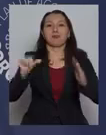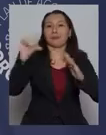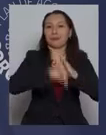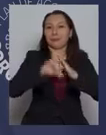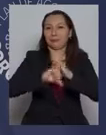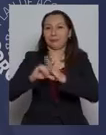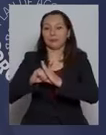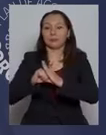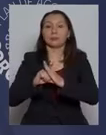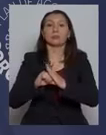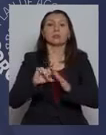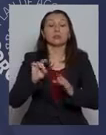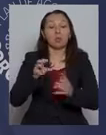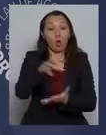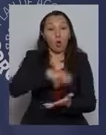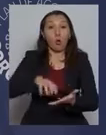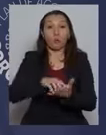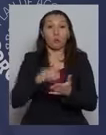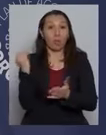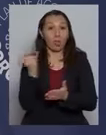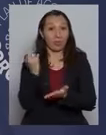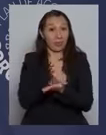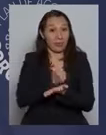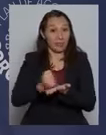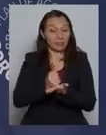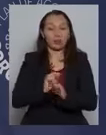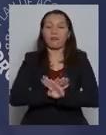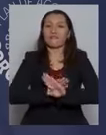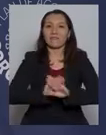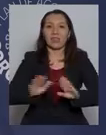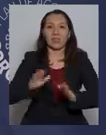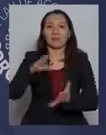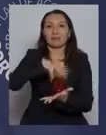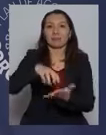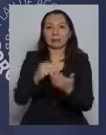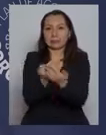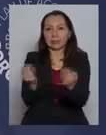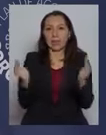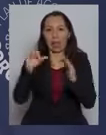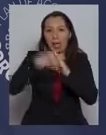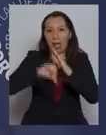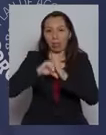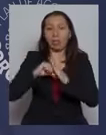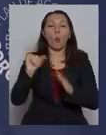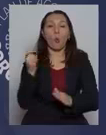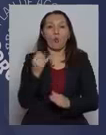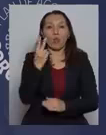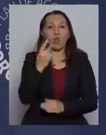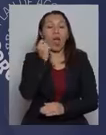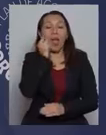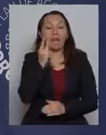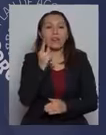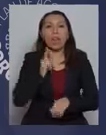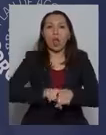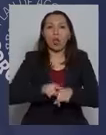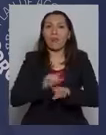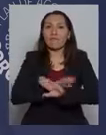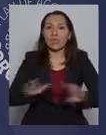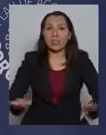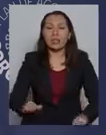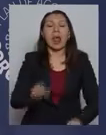cuarentena, es decir, la comuna de Independencia termina su cuarentena este día jueves 2 de abril a las 22